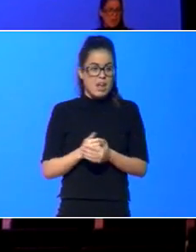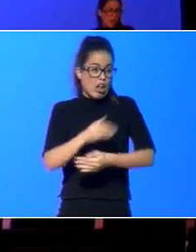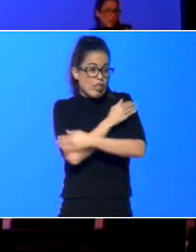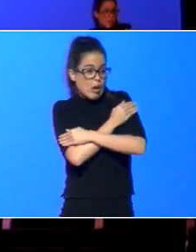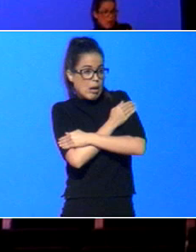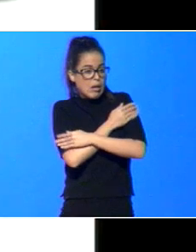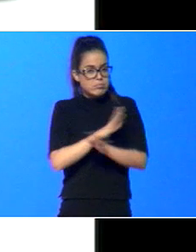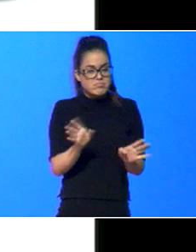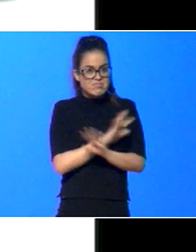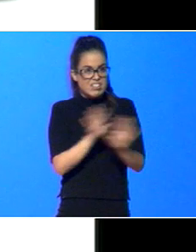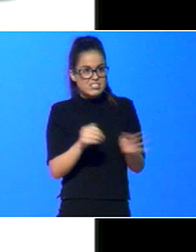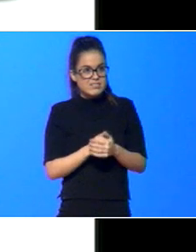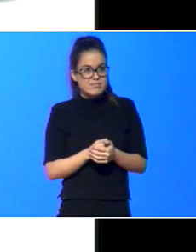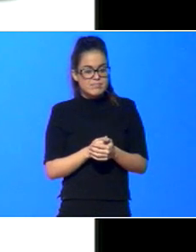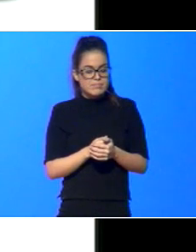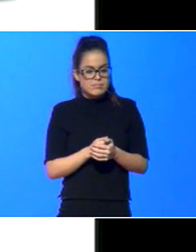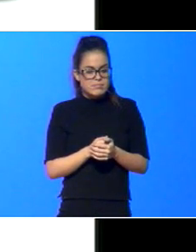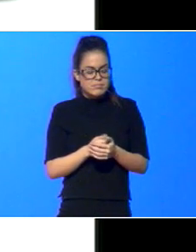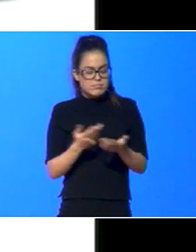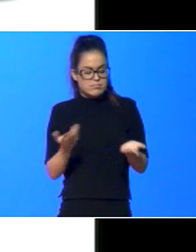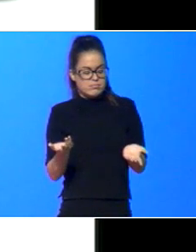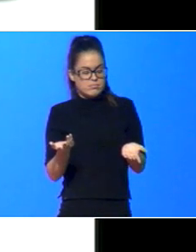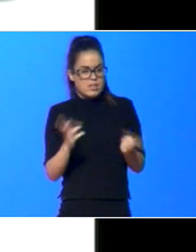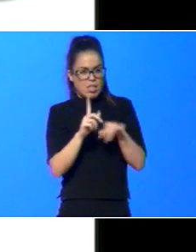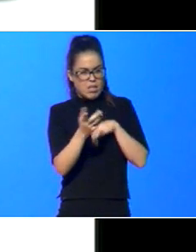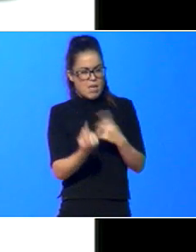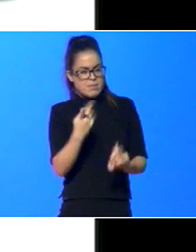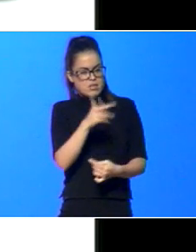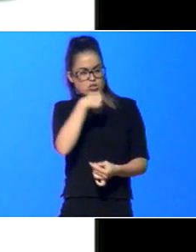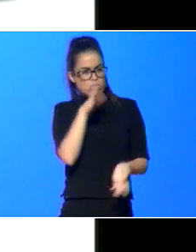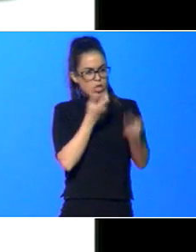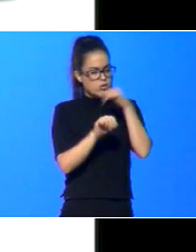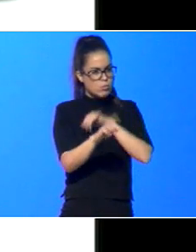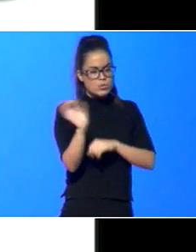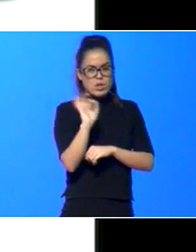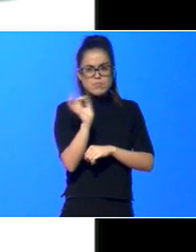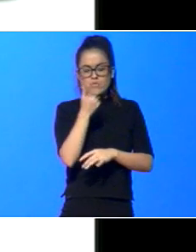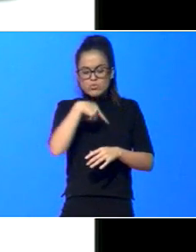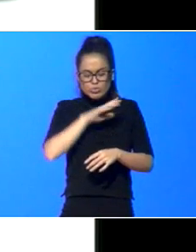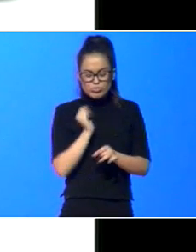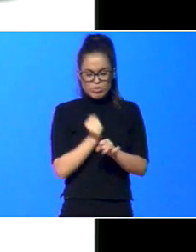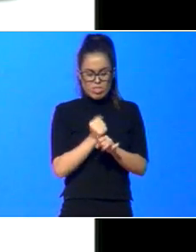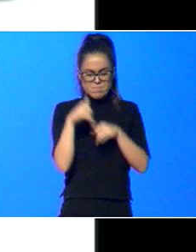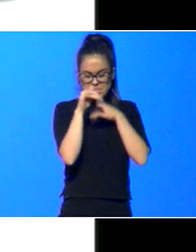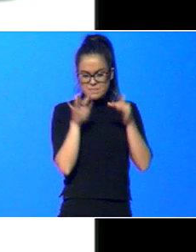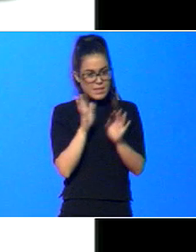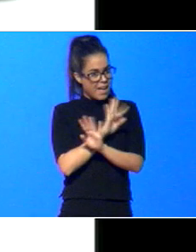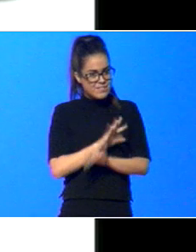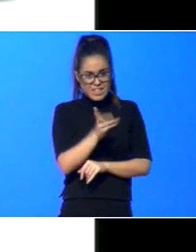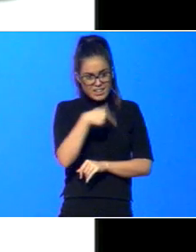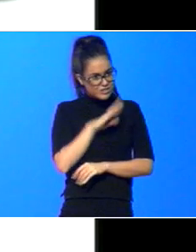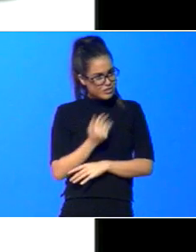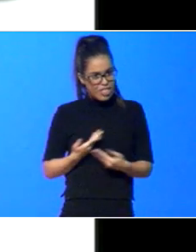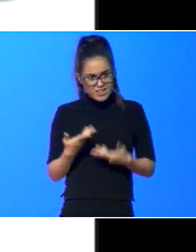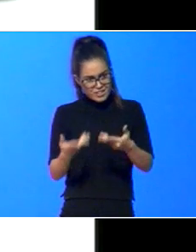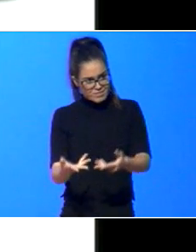pero déjale, quiero decir, a veces tal y como nos comportamos y trabajamos con las personas, no les estamos realmente viendo en